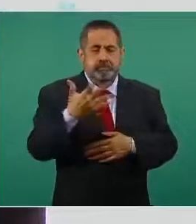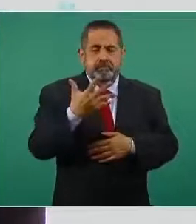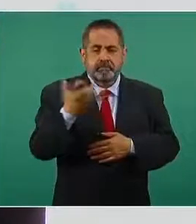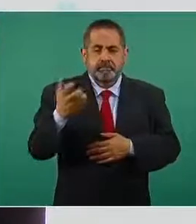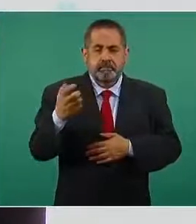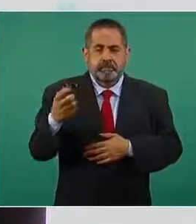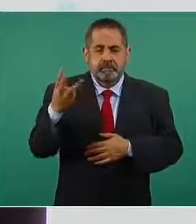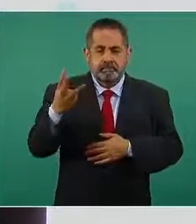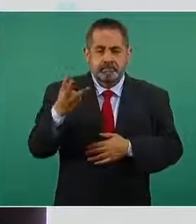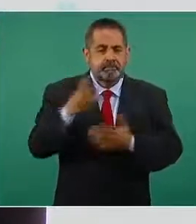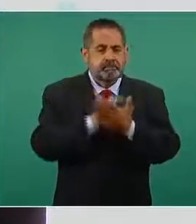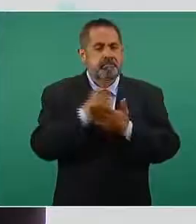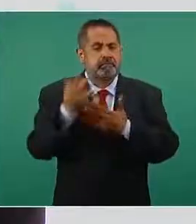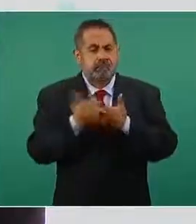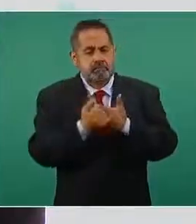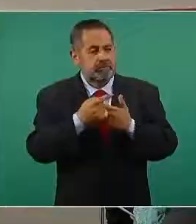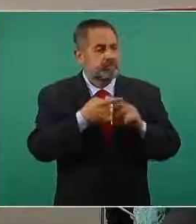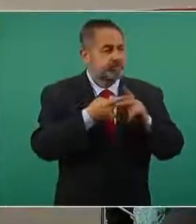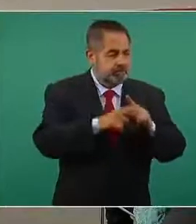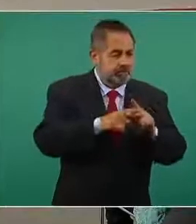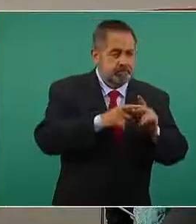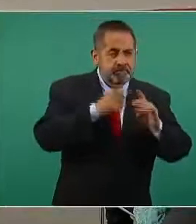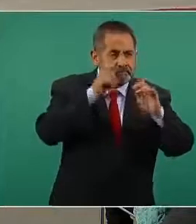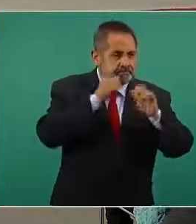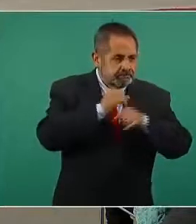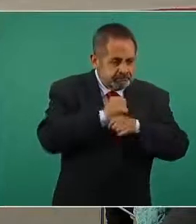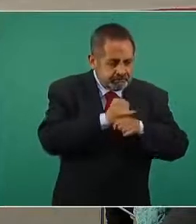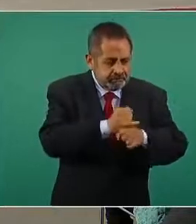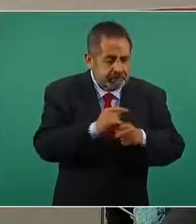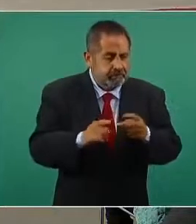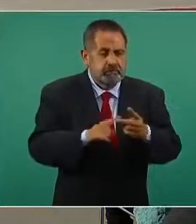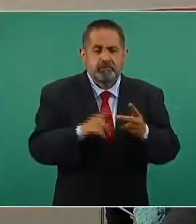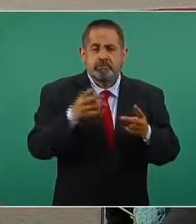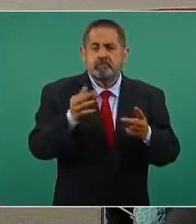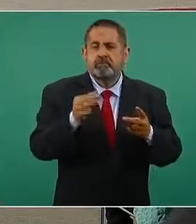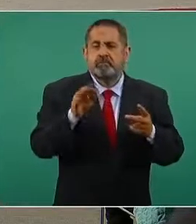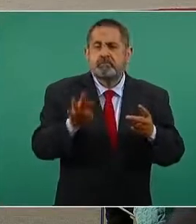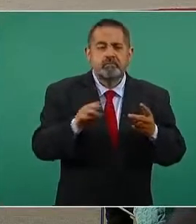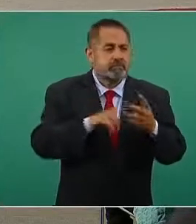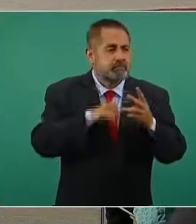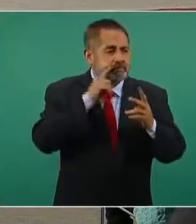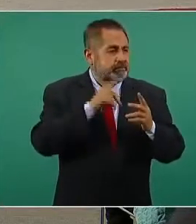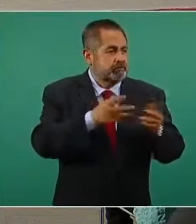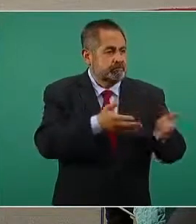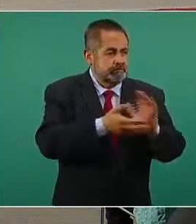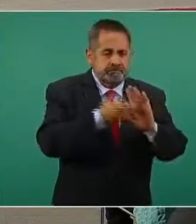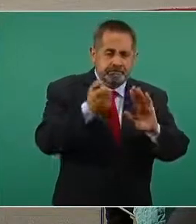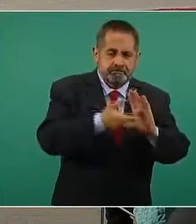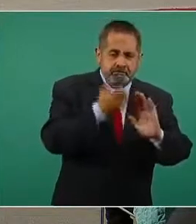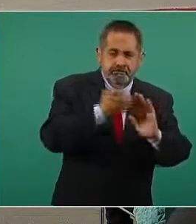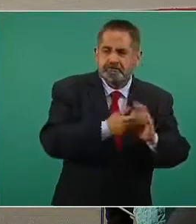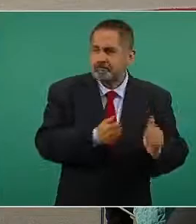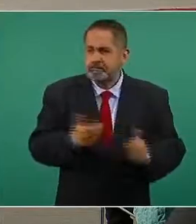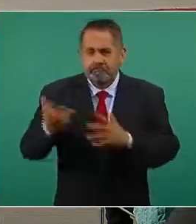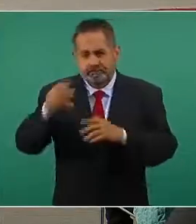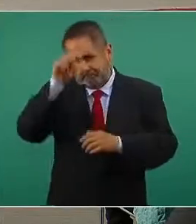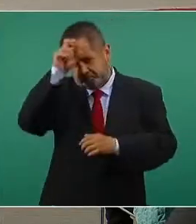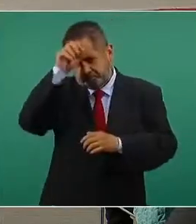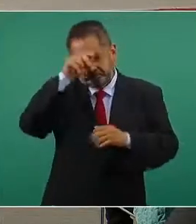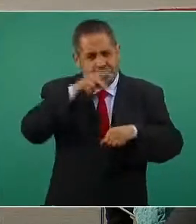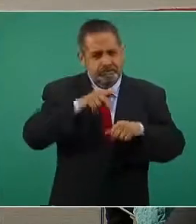de exploración, 96 en producción, 49 en etapa de desarrollo, 523